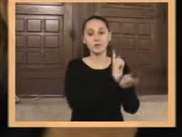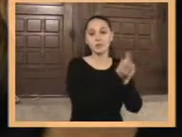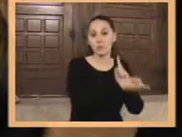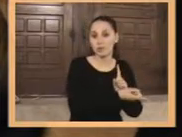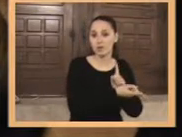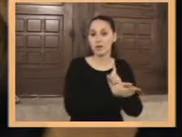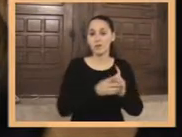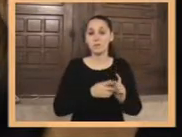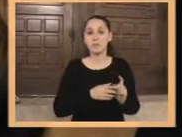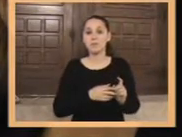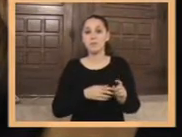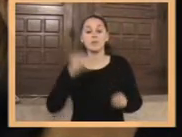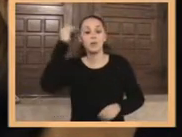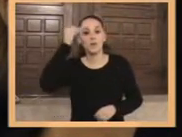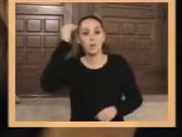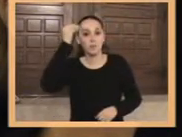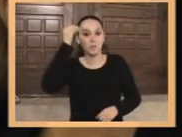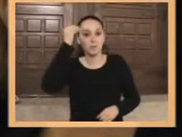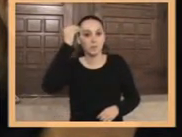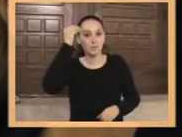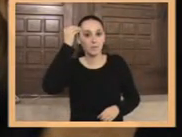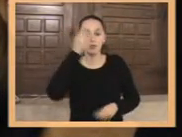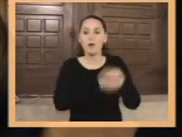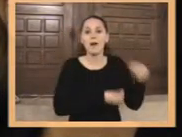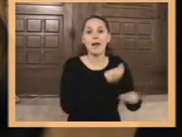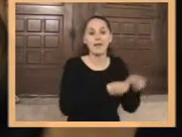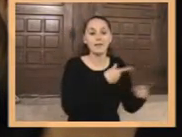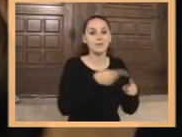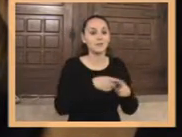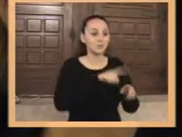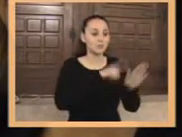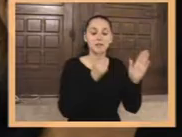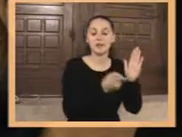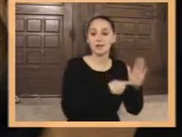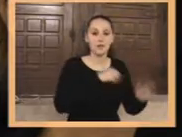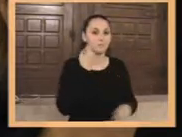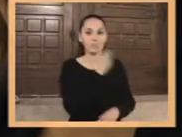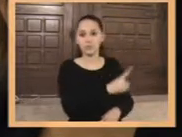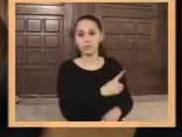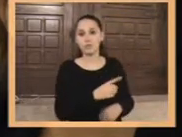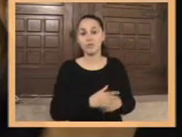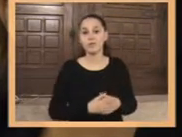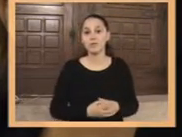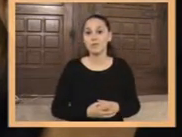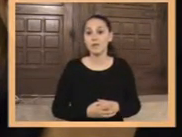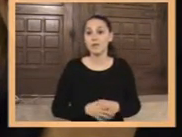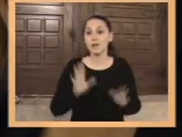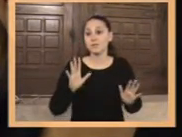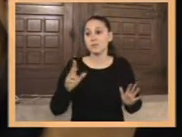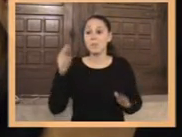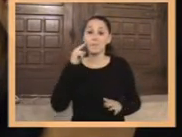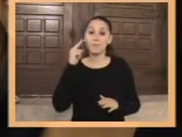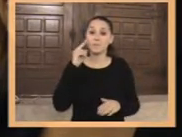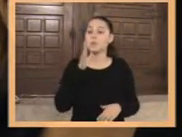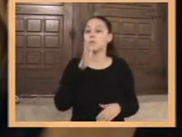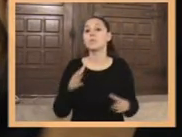tomar ningún tipo de medida jurídica de ningún tipo. Instemos precisamente a los grupos municipales, digo, a los grupos